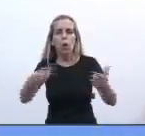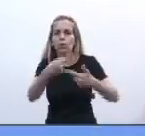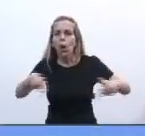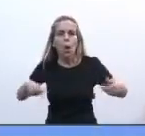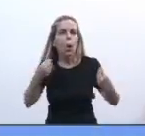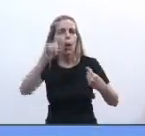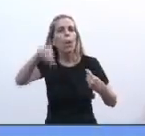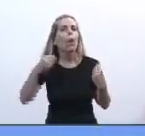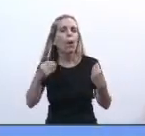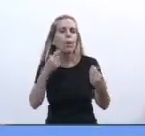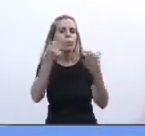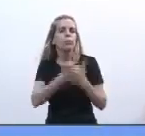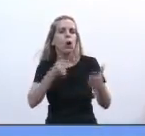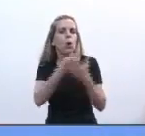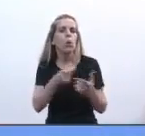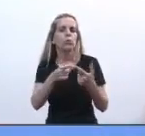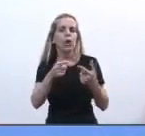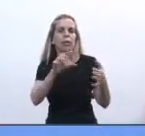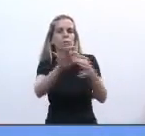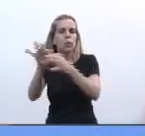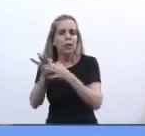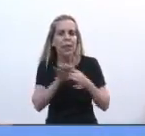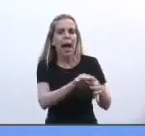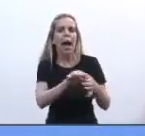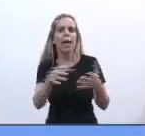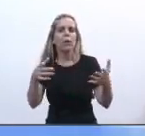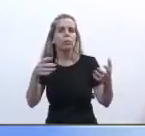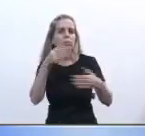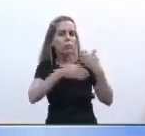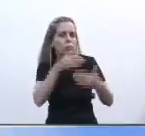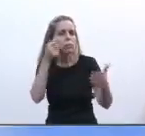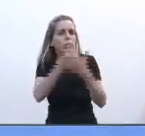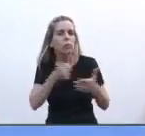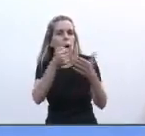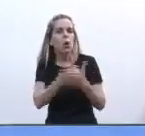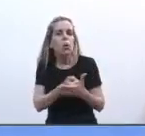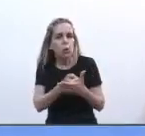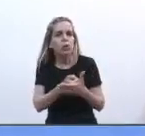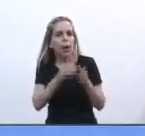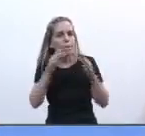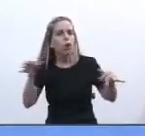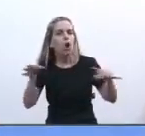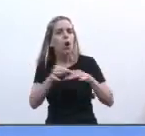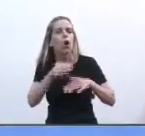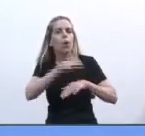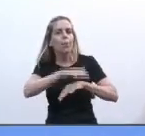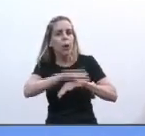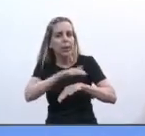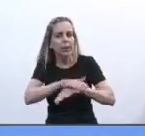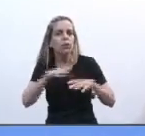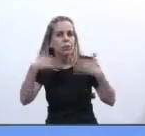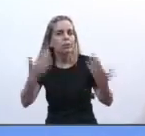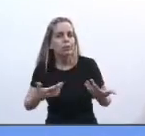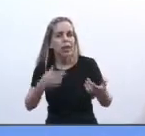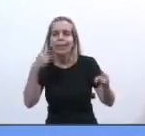con lucha con unidad con consecuencia con compromiso poniendo